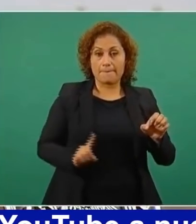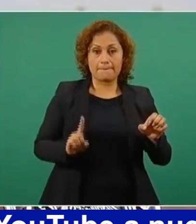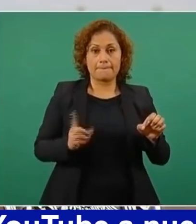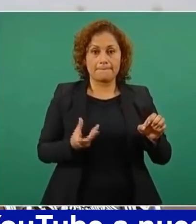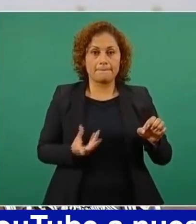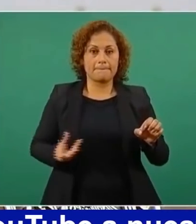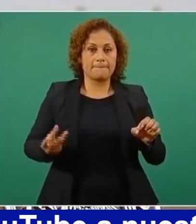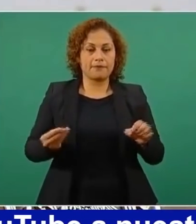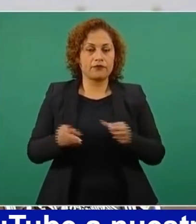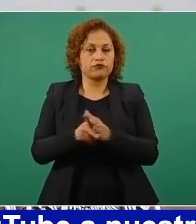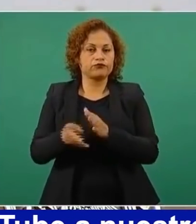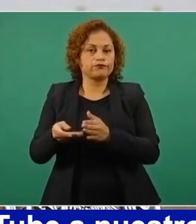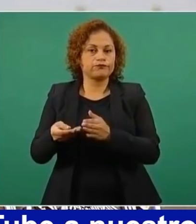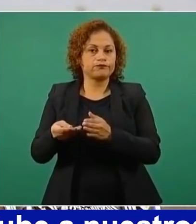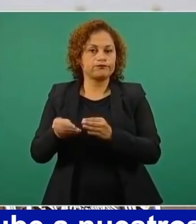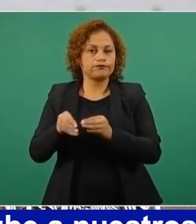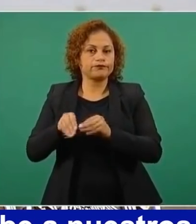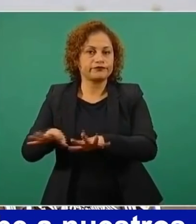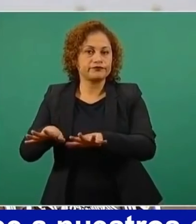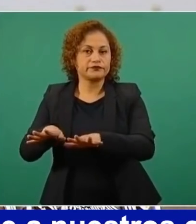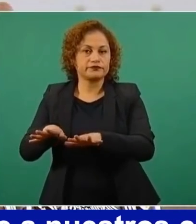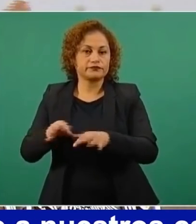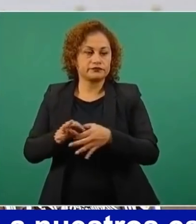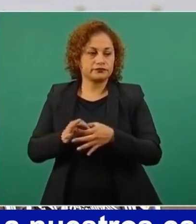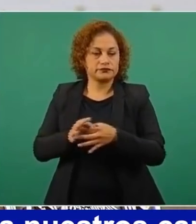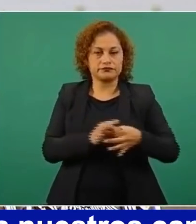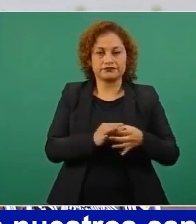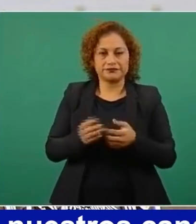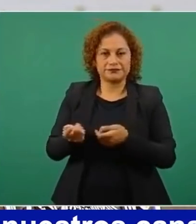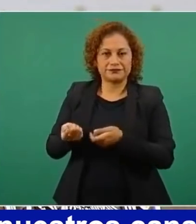para tener poder